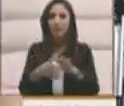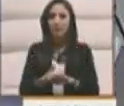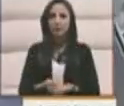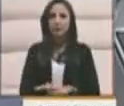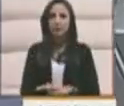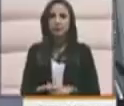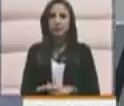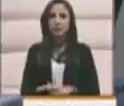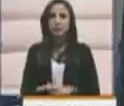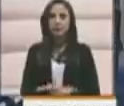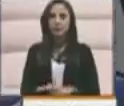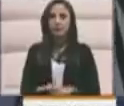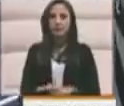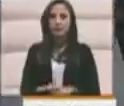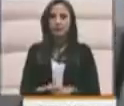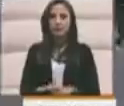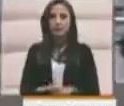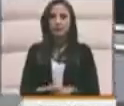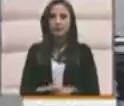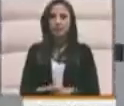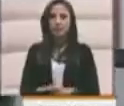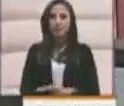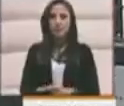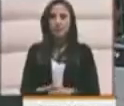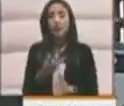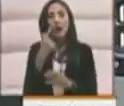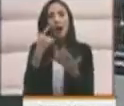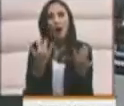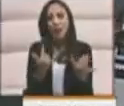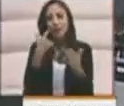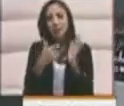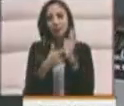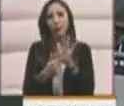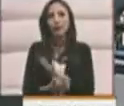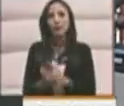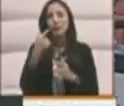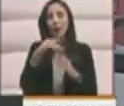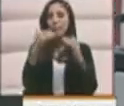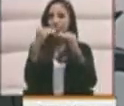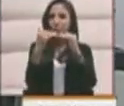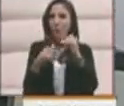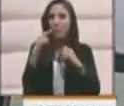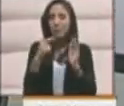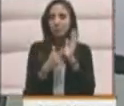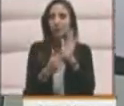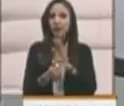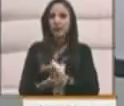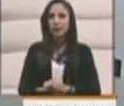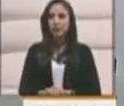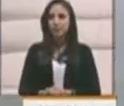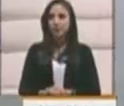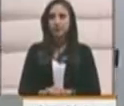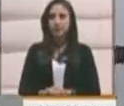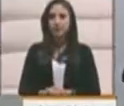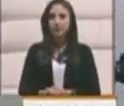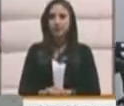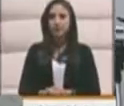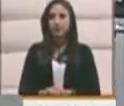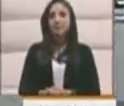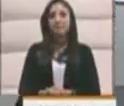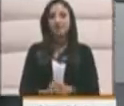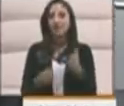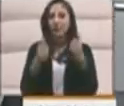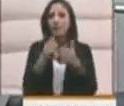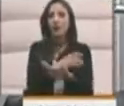Se cayó uno de los celulares. A través de... Estamos en vivo. Arroba MA Pérez Pirela. A ver, así está bien. Nos pueden